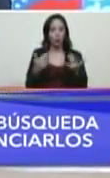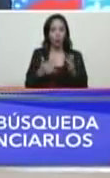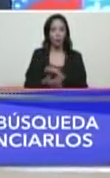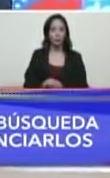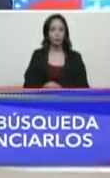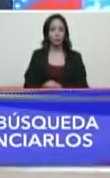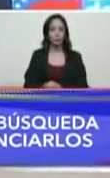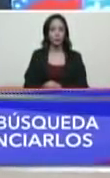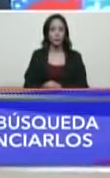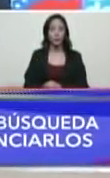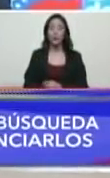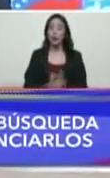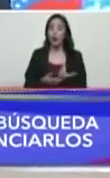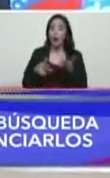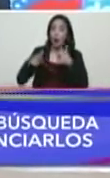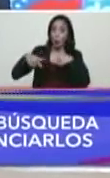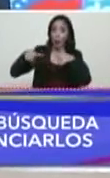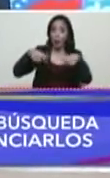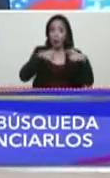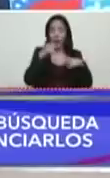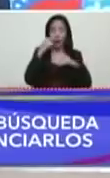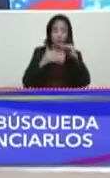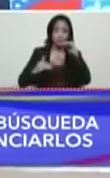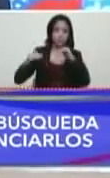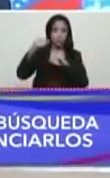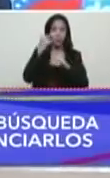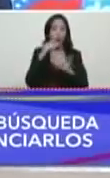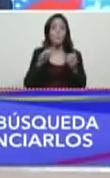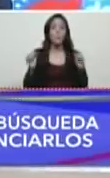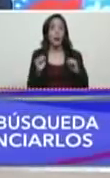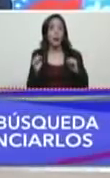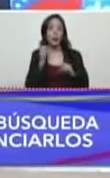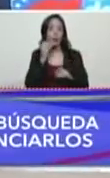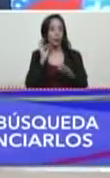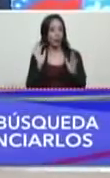que tienen zonas de primer nivel para el turismo. Mérida, por ejemplo.